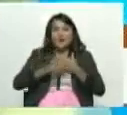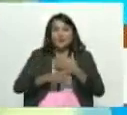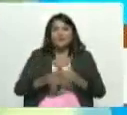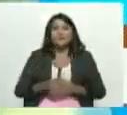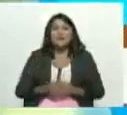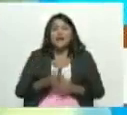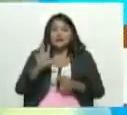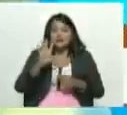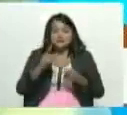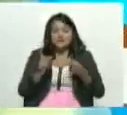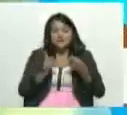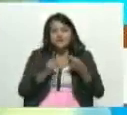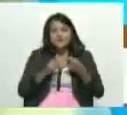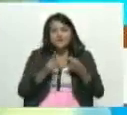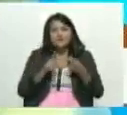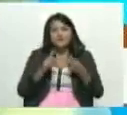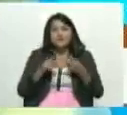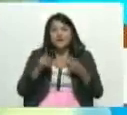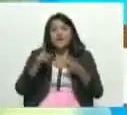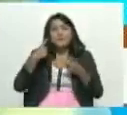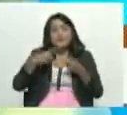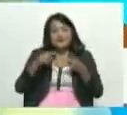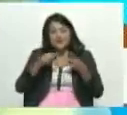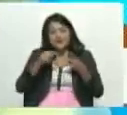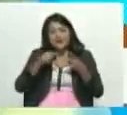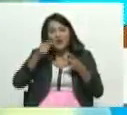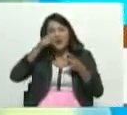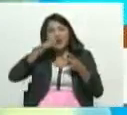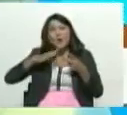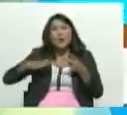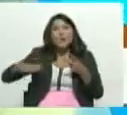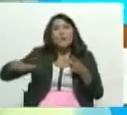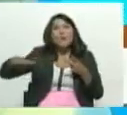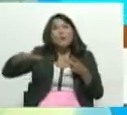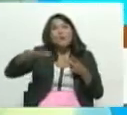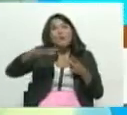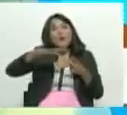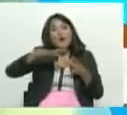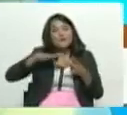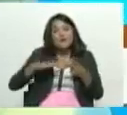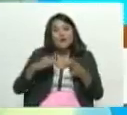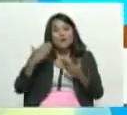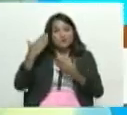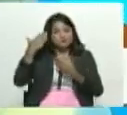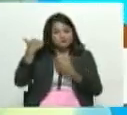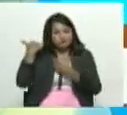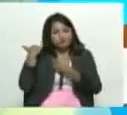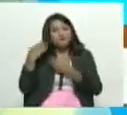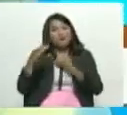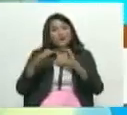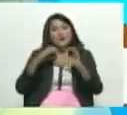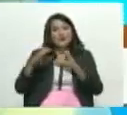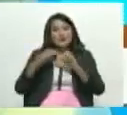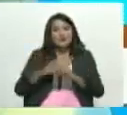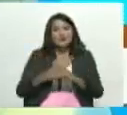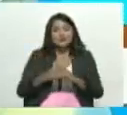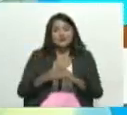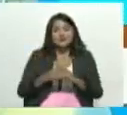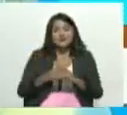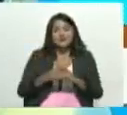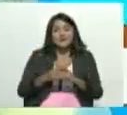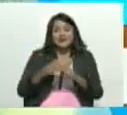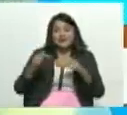El otro es el concepto de pueblo comunicador a comienzos de este siglo me pareciera que son poquitos años pero mira cómo